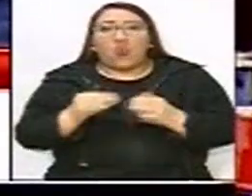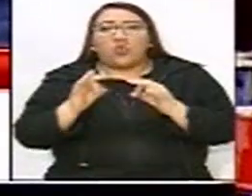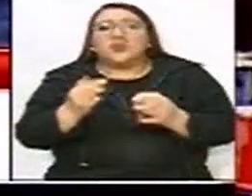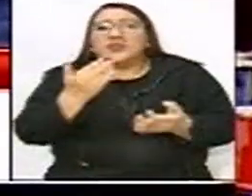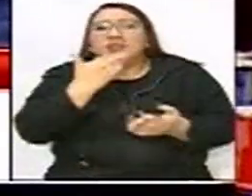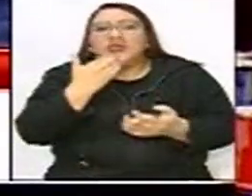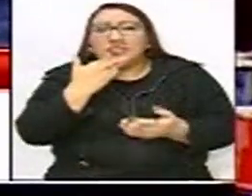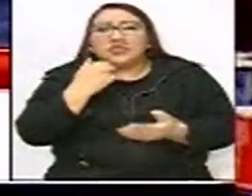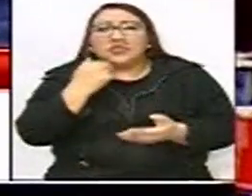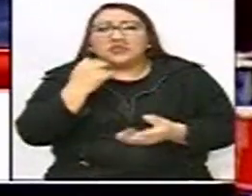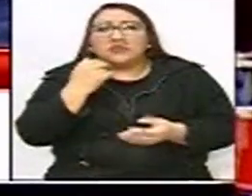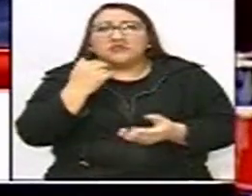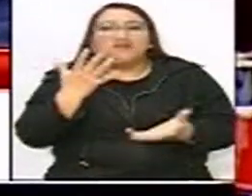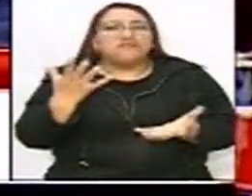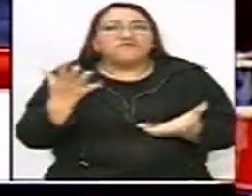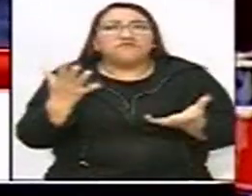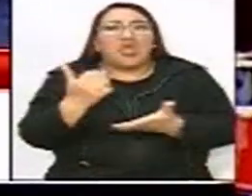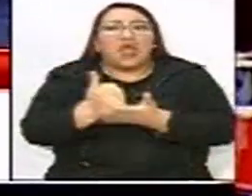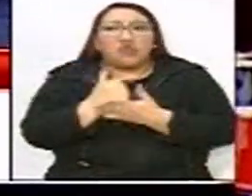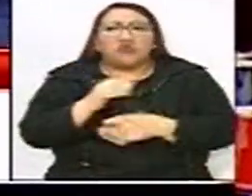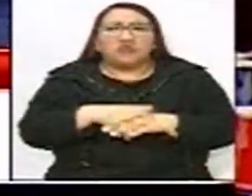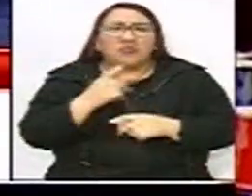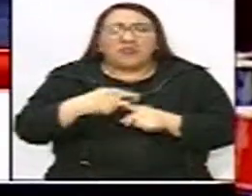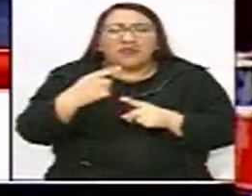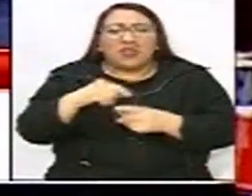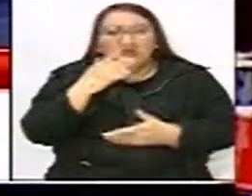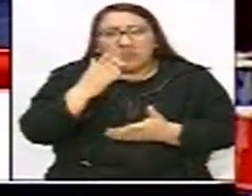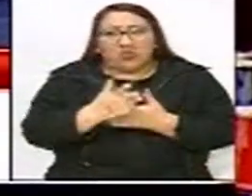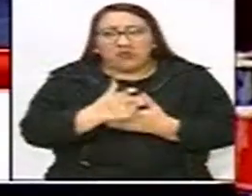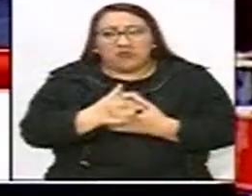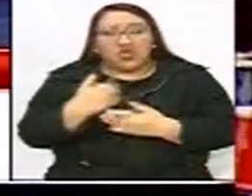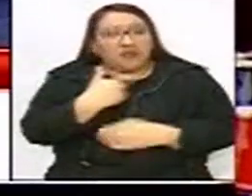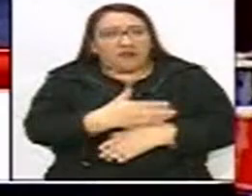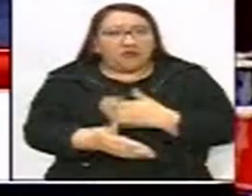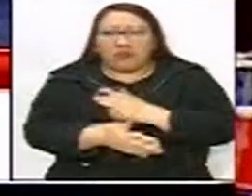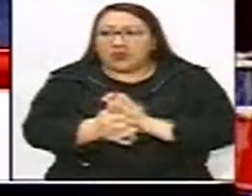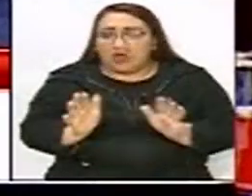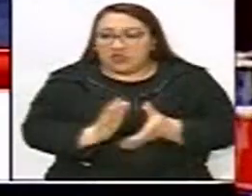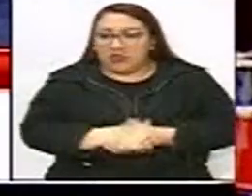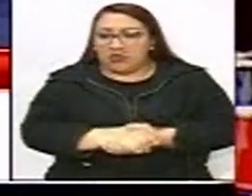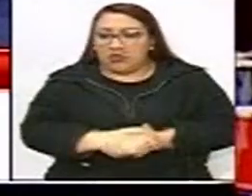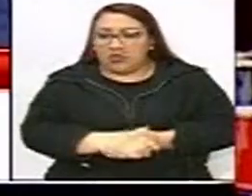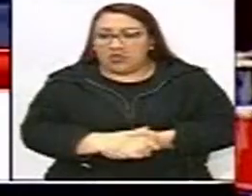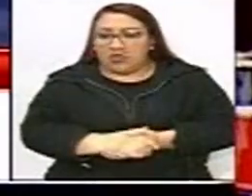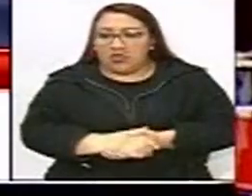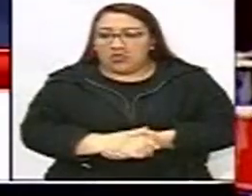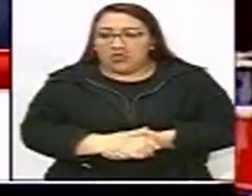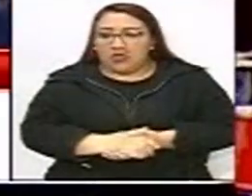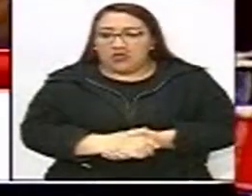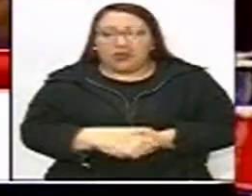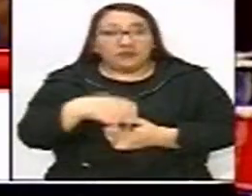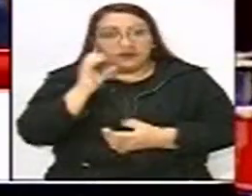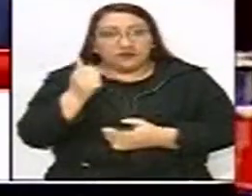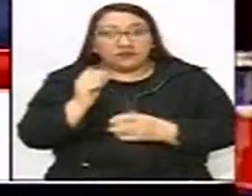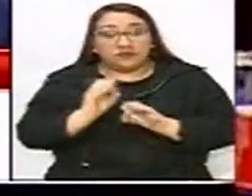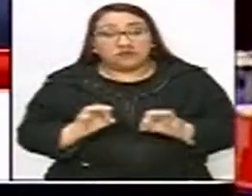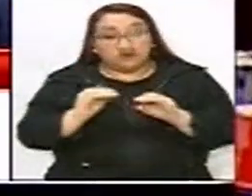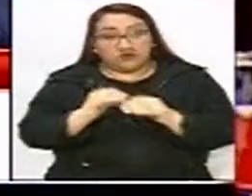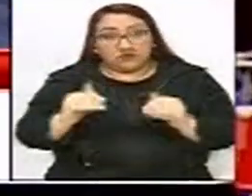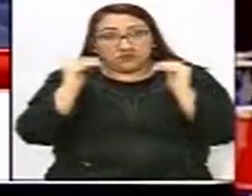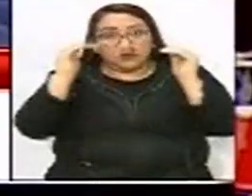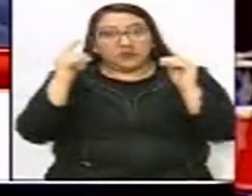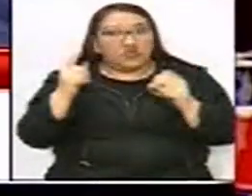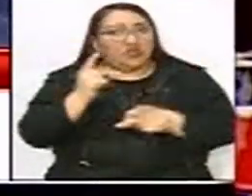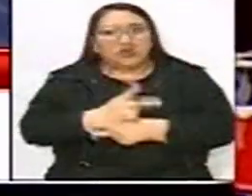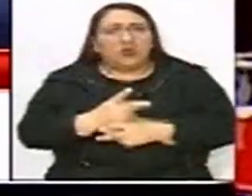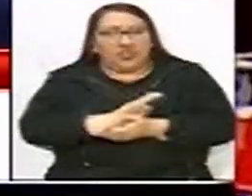quien absuelva estas contradicciones de manera imparcial y técnica. Creo que es lo más maduro, no atentamos contra